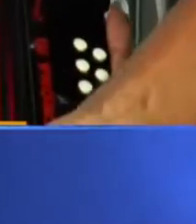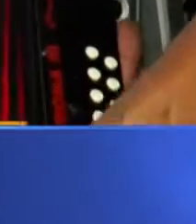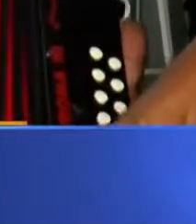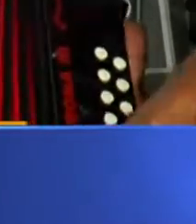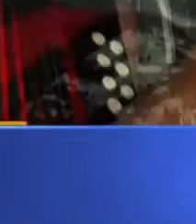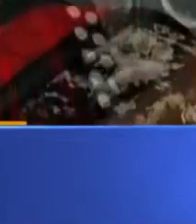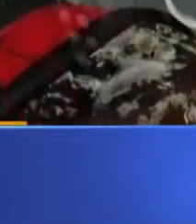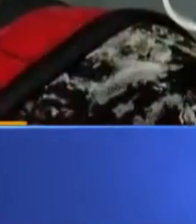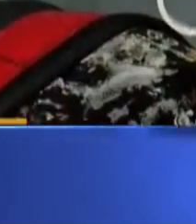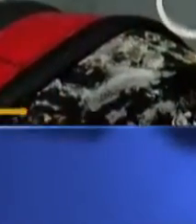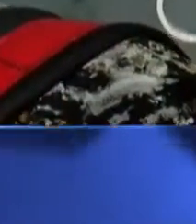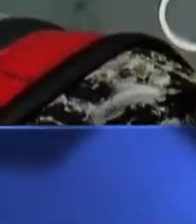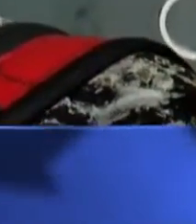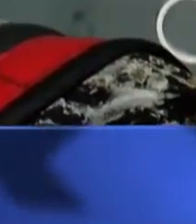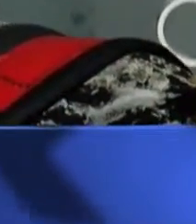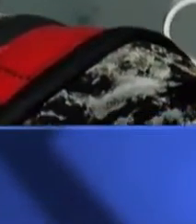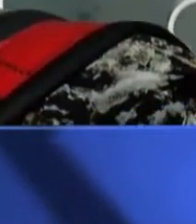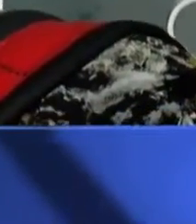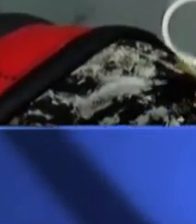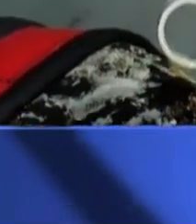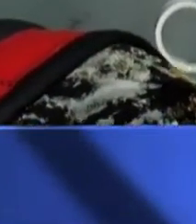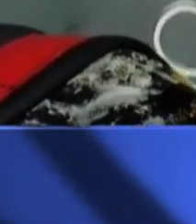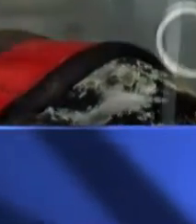de Barranca Bermeja. Ya regresamos.